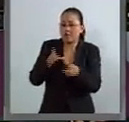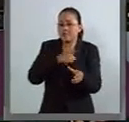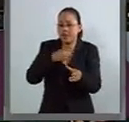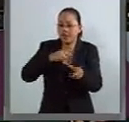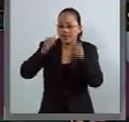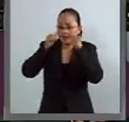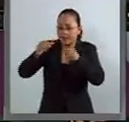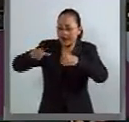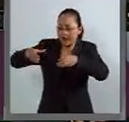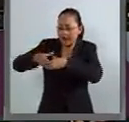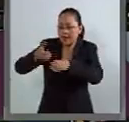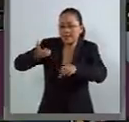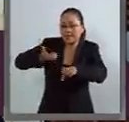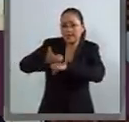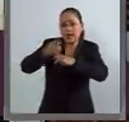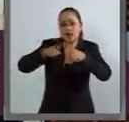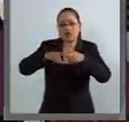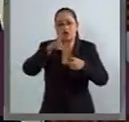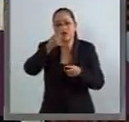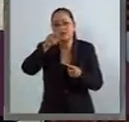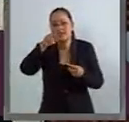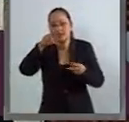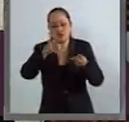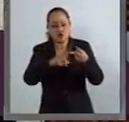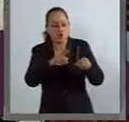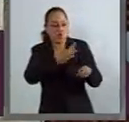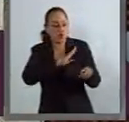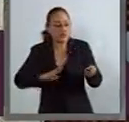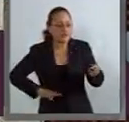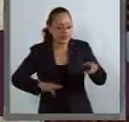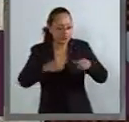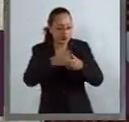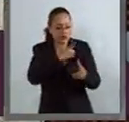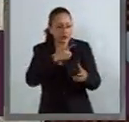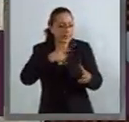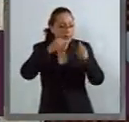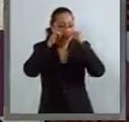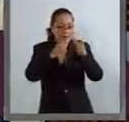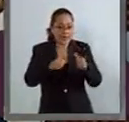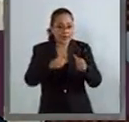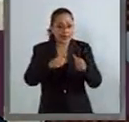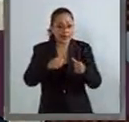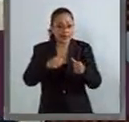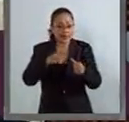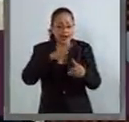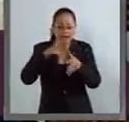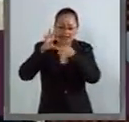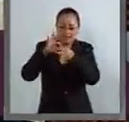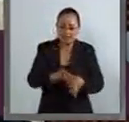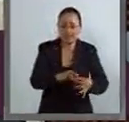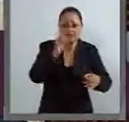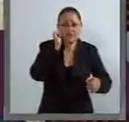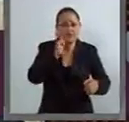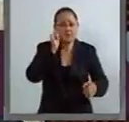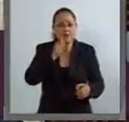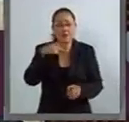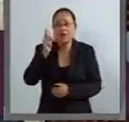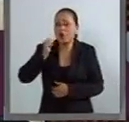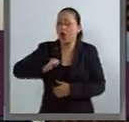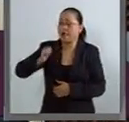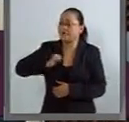lo que está pasando en su estado, en su distrito, en su municipio, y si no, pues díganme, están conectados permanentemente. Pero las